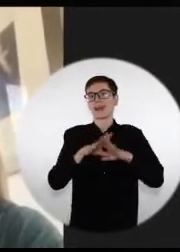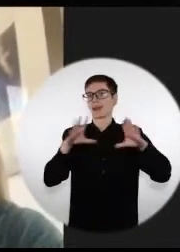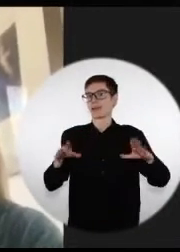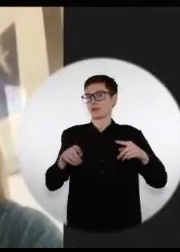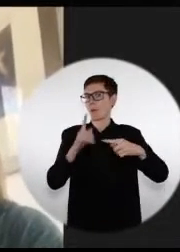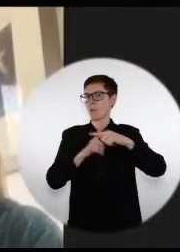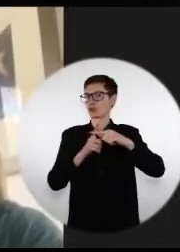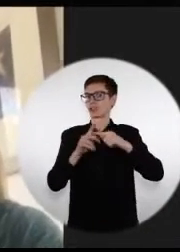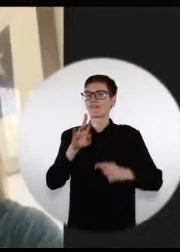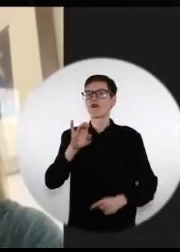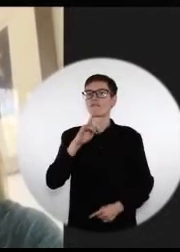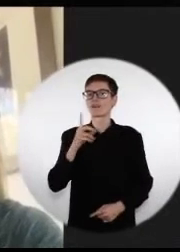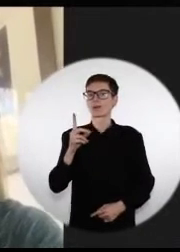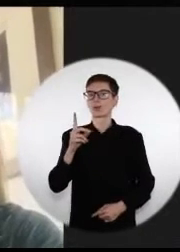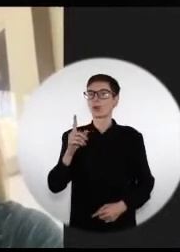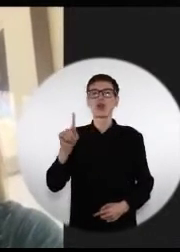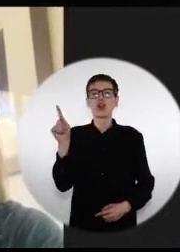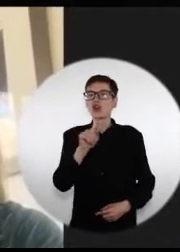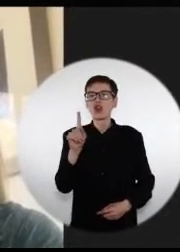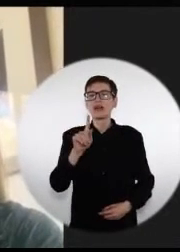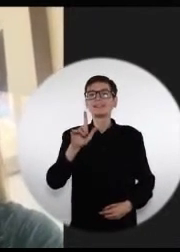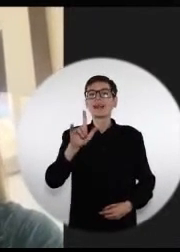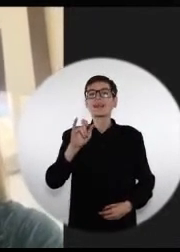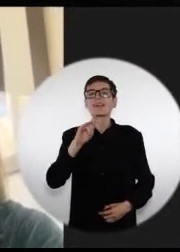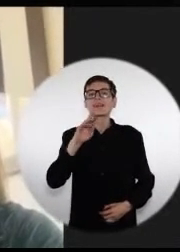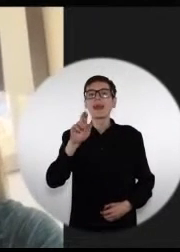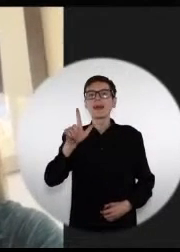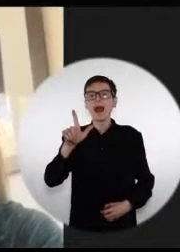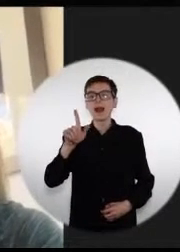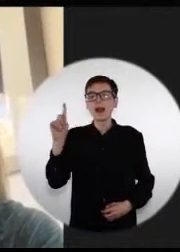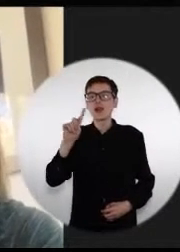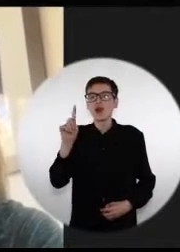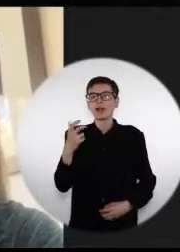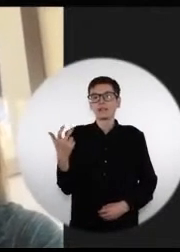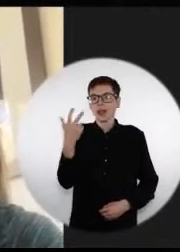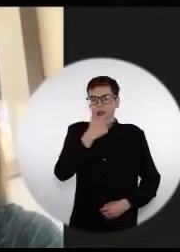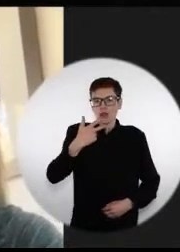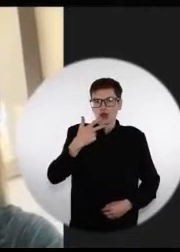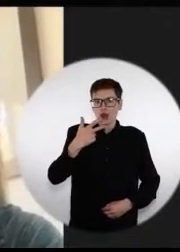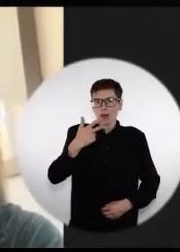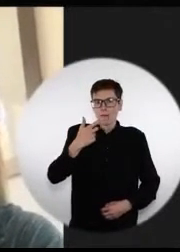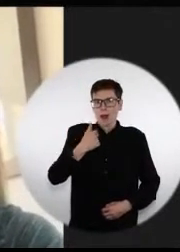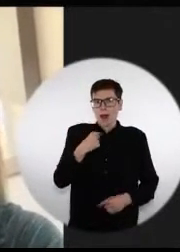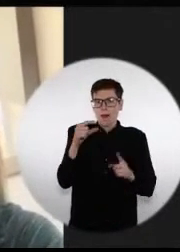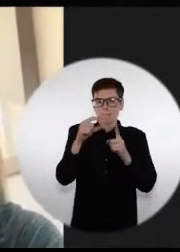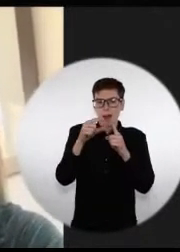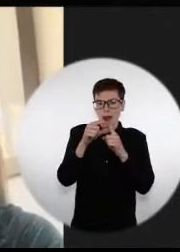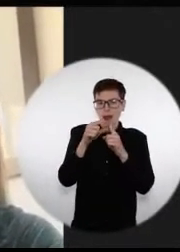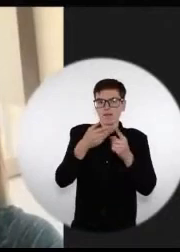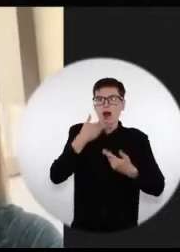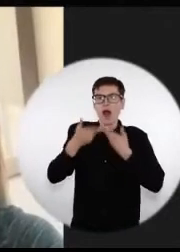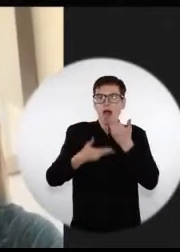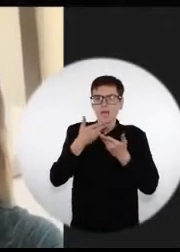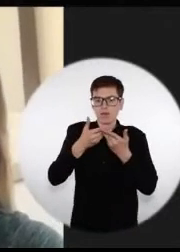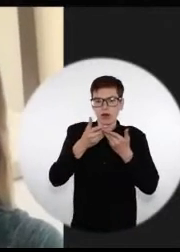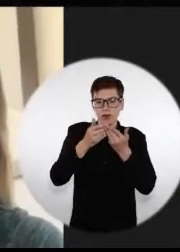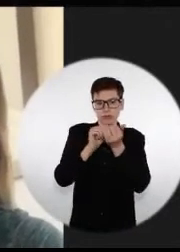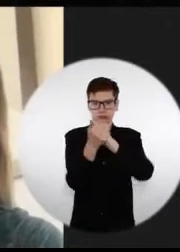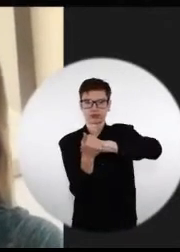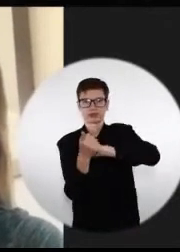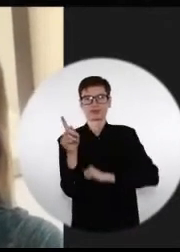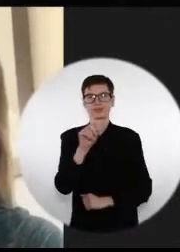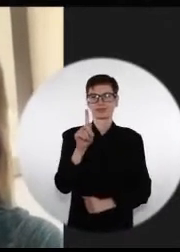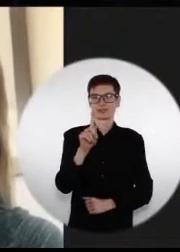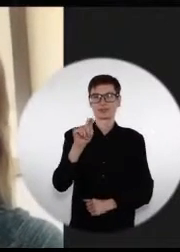pero es que la lengua de señas tenemos un pene es un problema por eso gran virtud no es literal